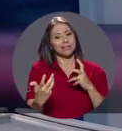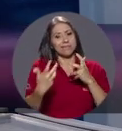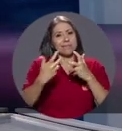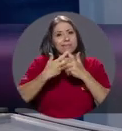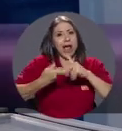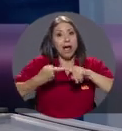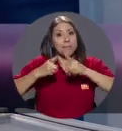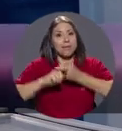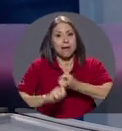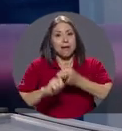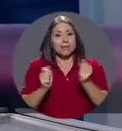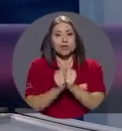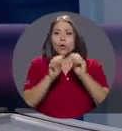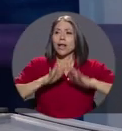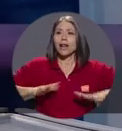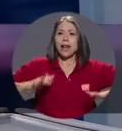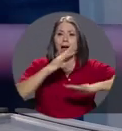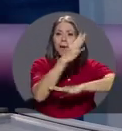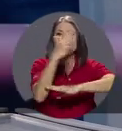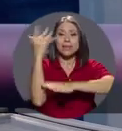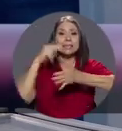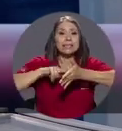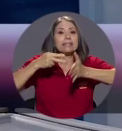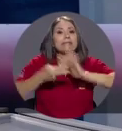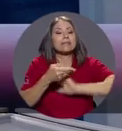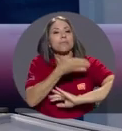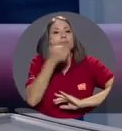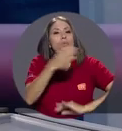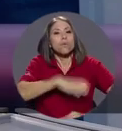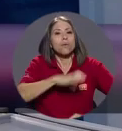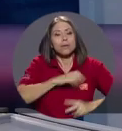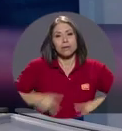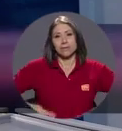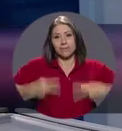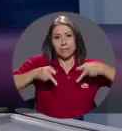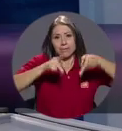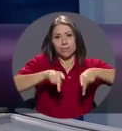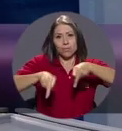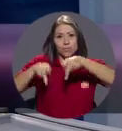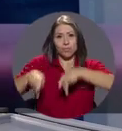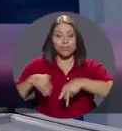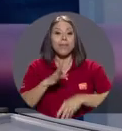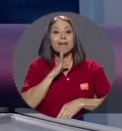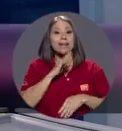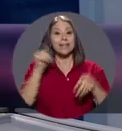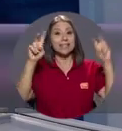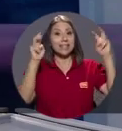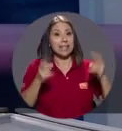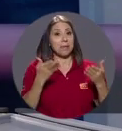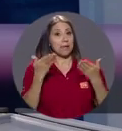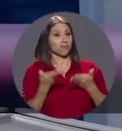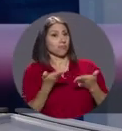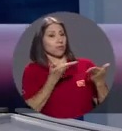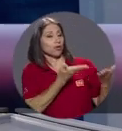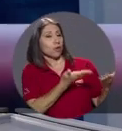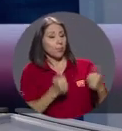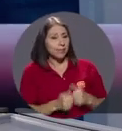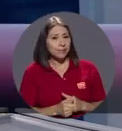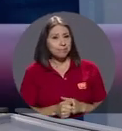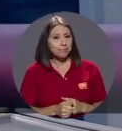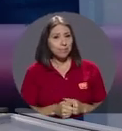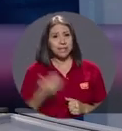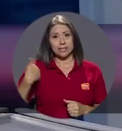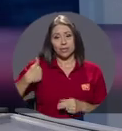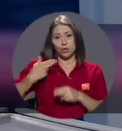amigables con el ambiente, porque esto, pues en definitiva, redunda en una mejor calidad de vida para la población. Para hablar de este tema nos acompañan en